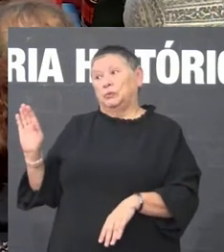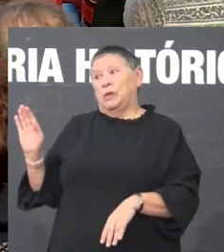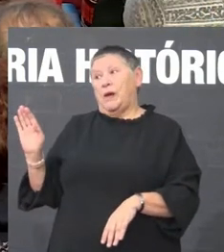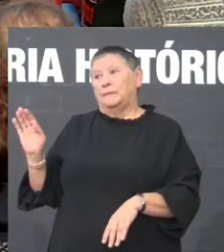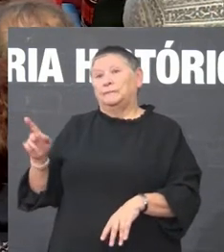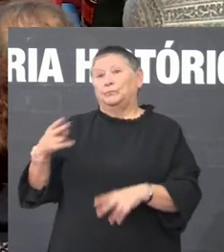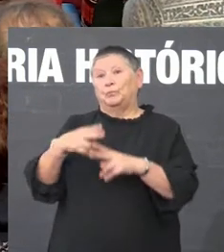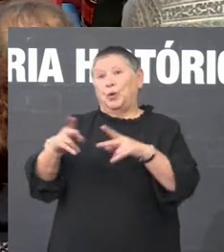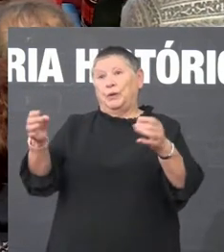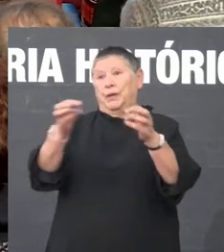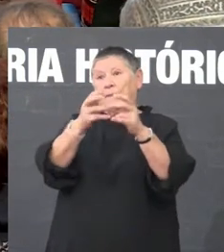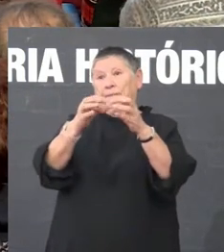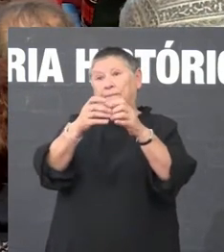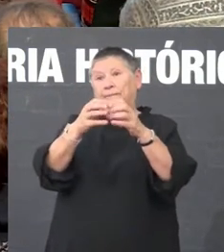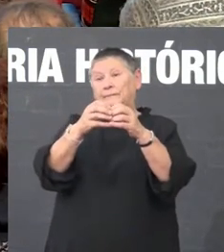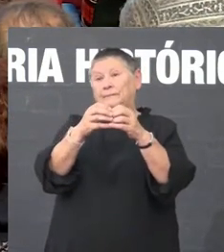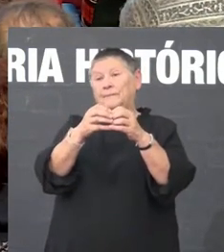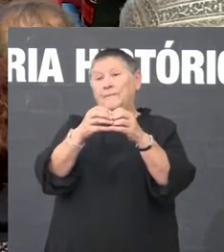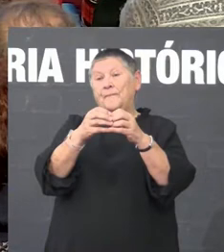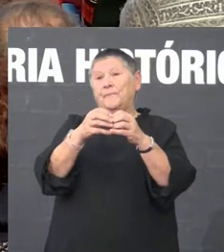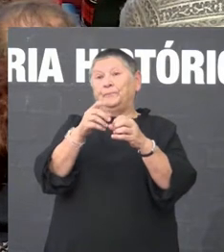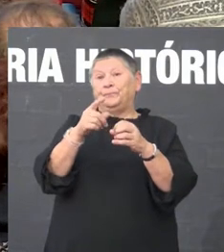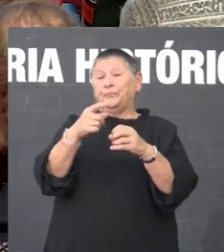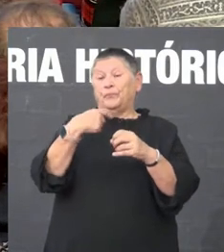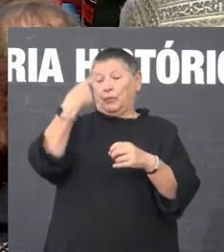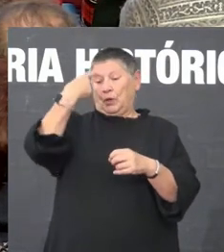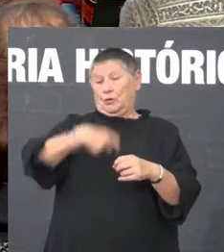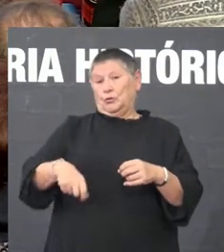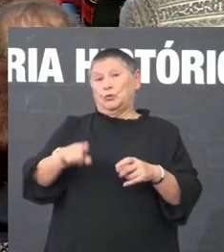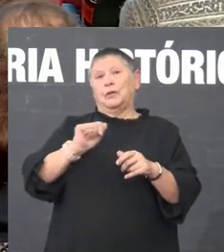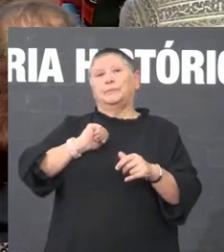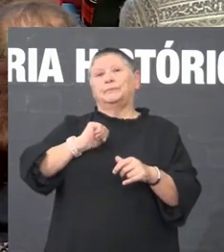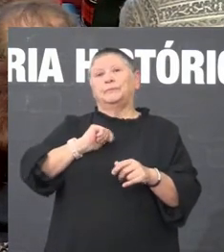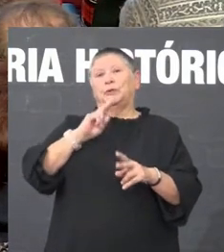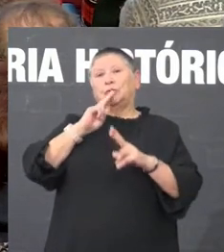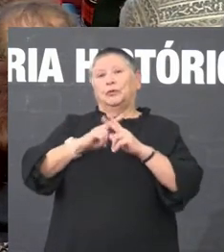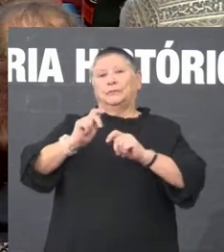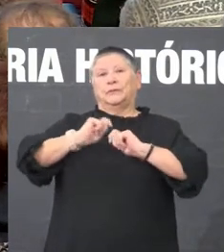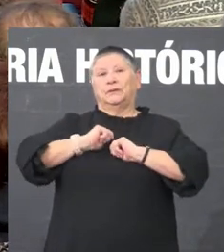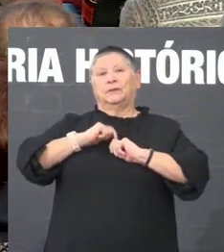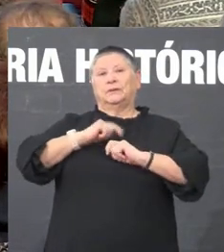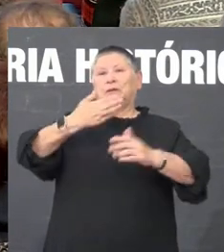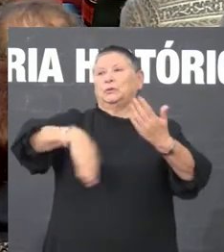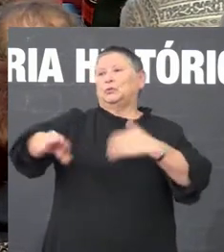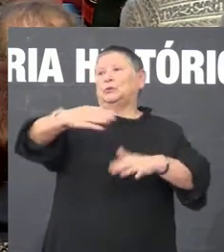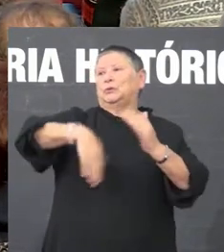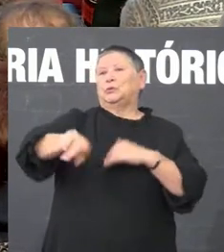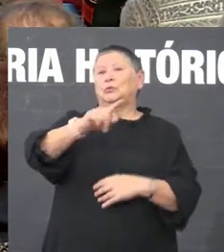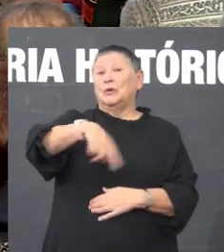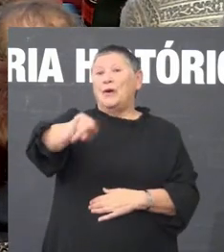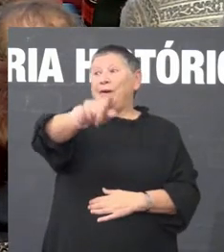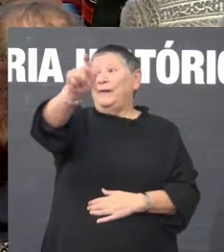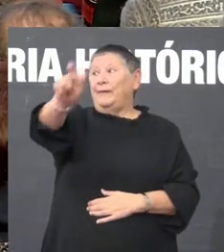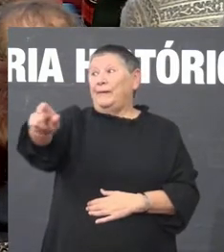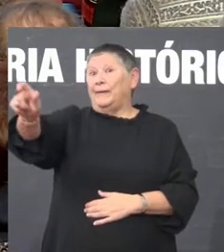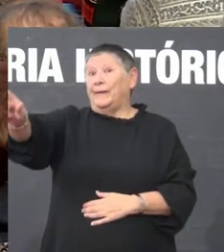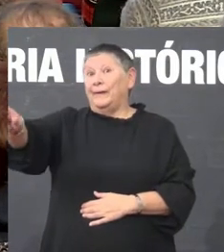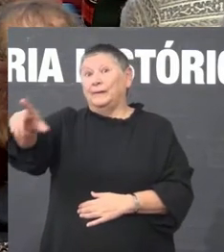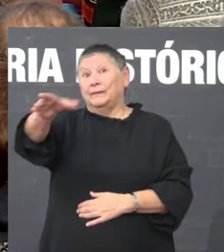de una política que al utilizarnos como excusa está todavía reforzando más en la mente de la ciudadanía